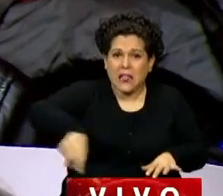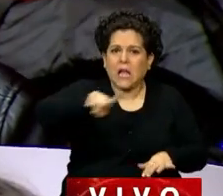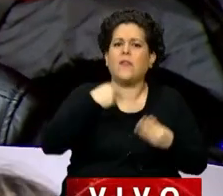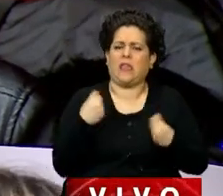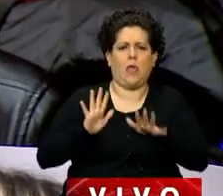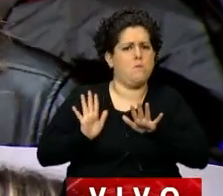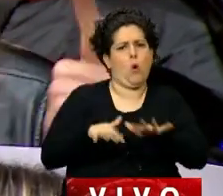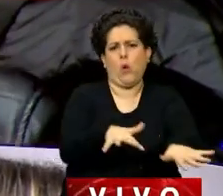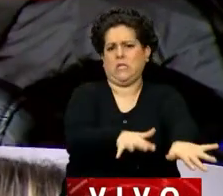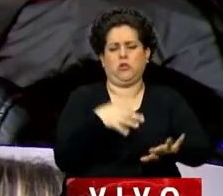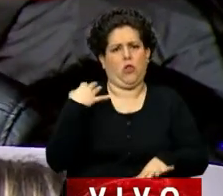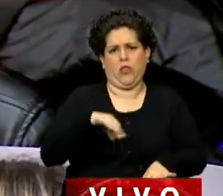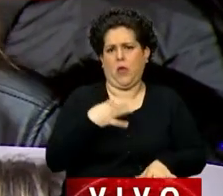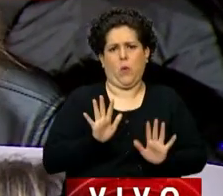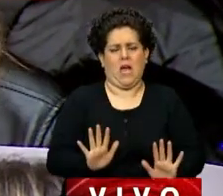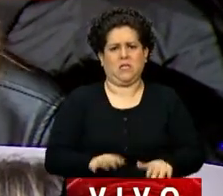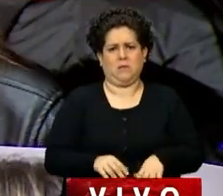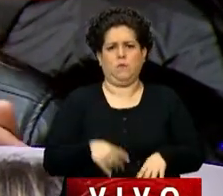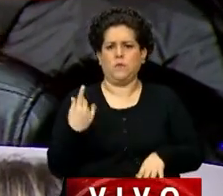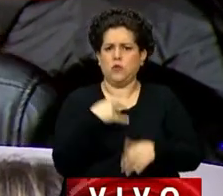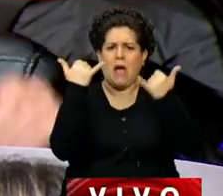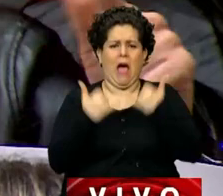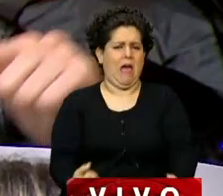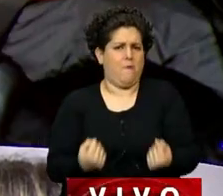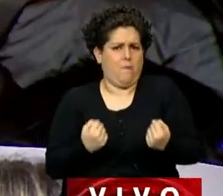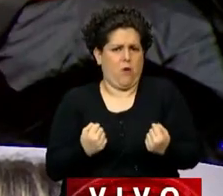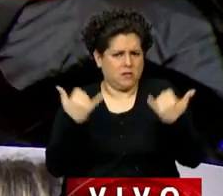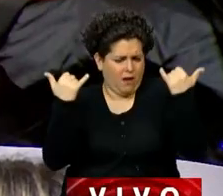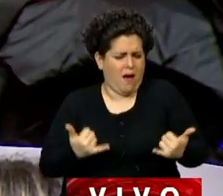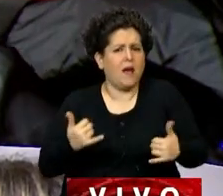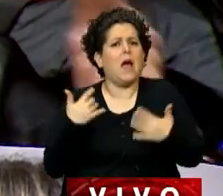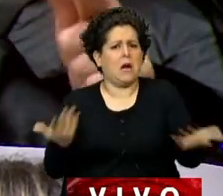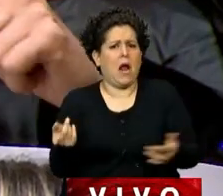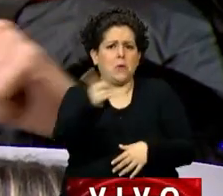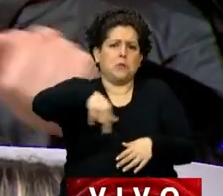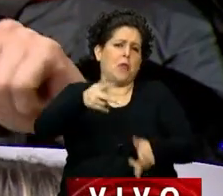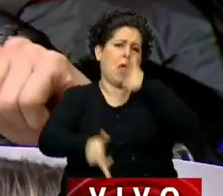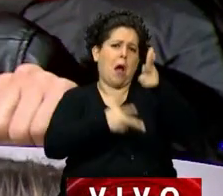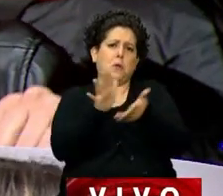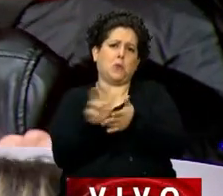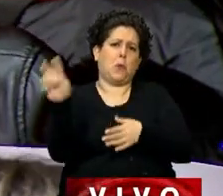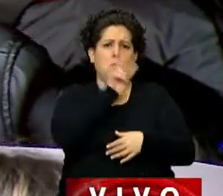el de la movilización. Tenemos la fuerza. Claro, y acá se habló mucho de las mujeres